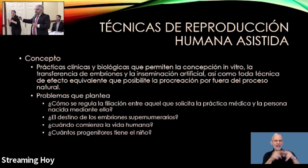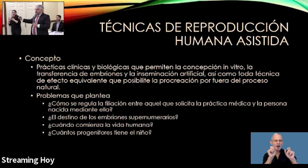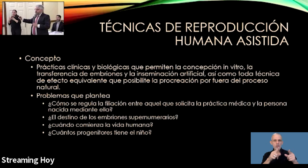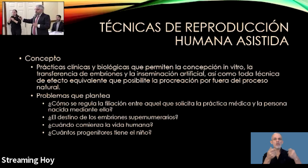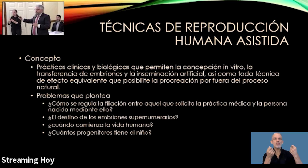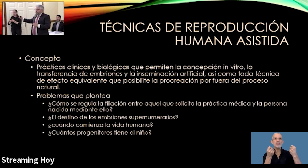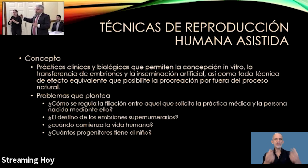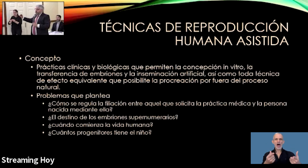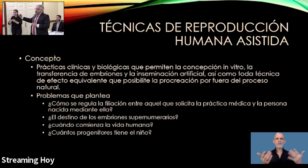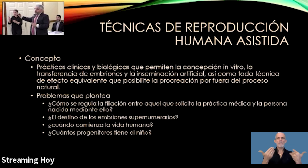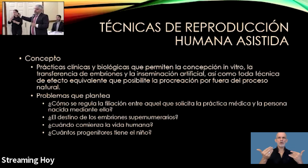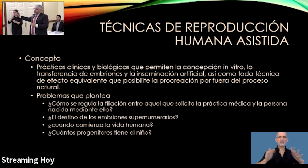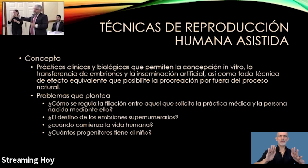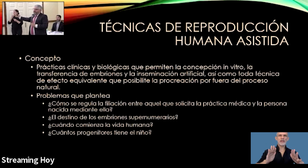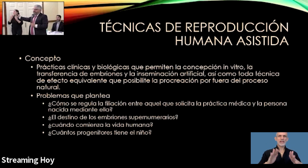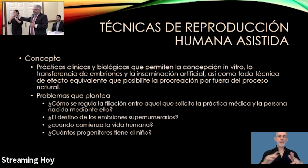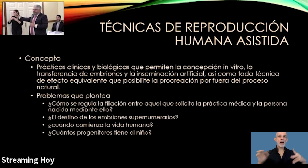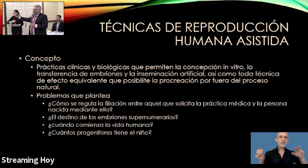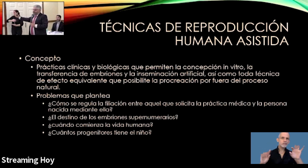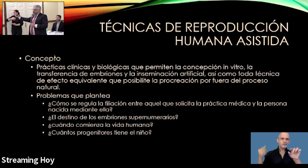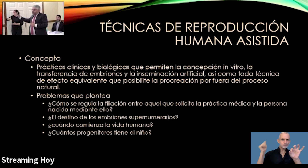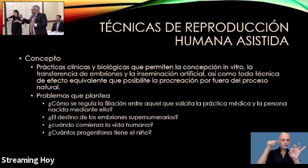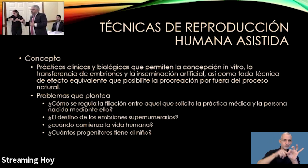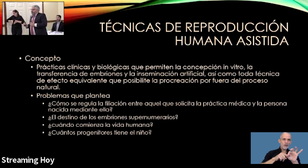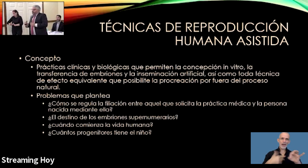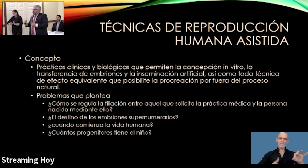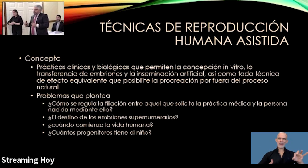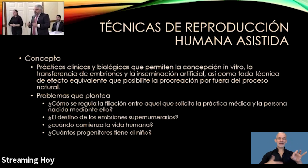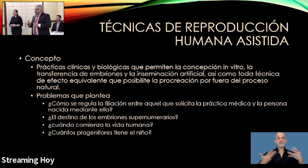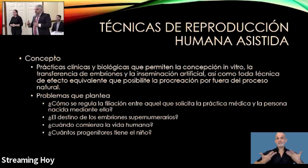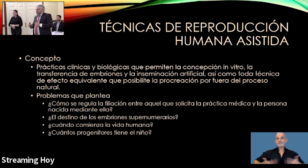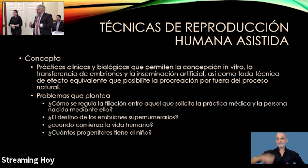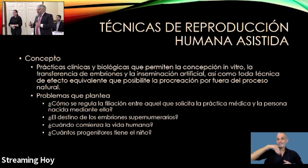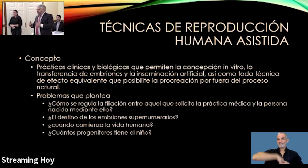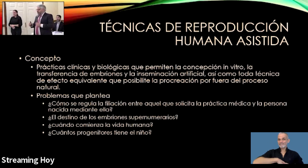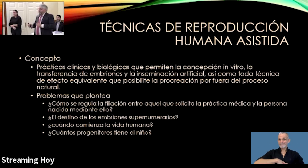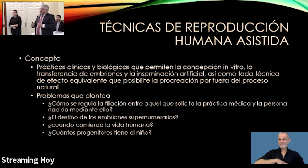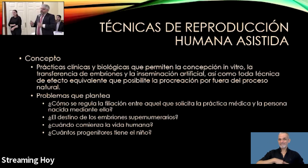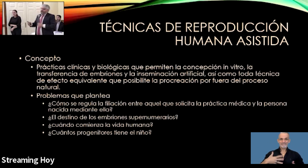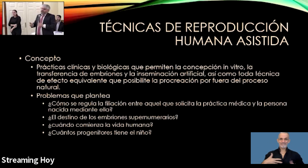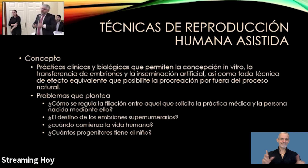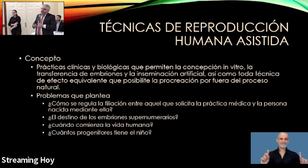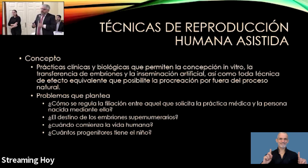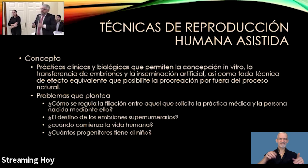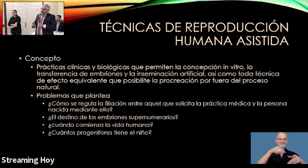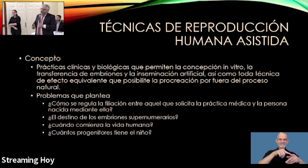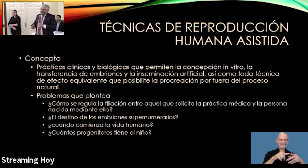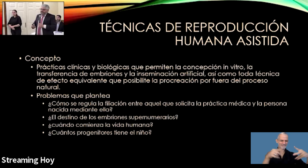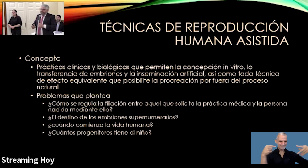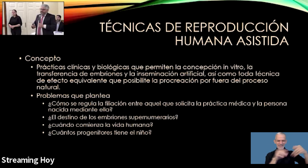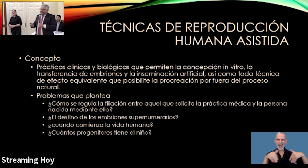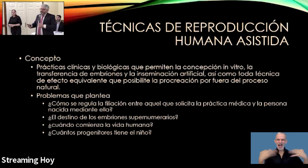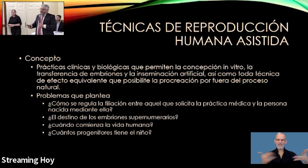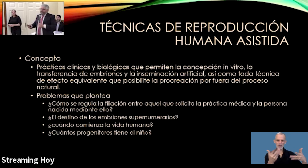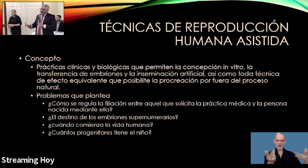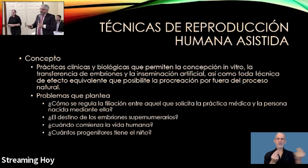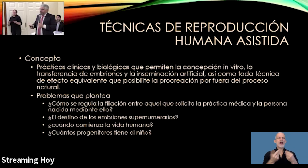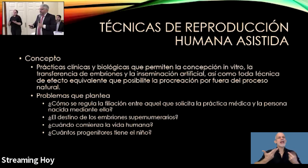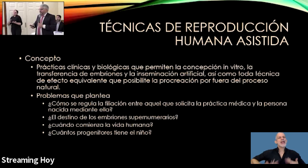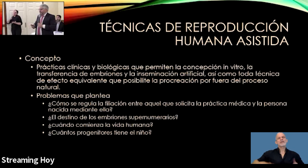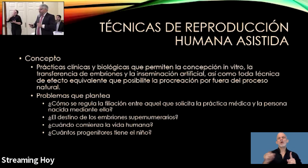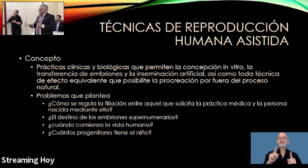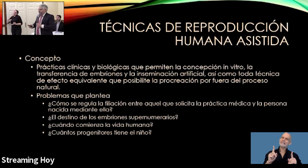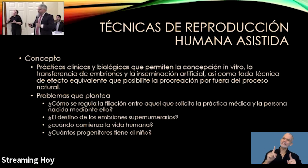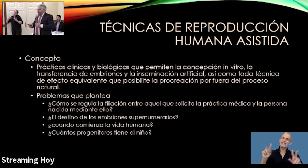la procreación no natural. Digamos, esto entre comillas es el no natural. ¿Por qué? Porque